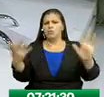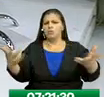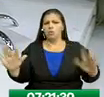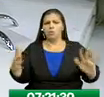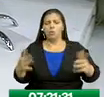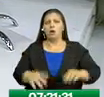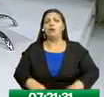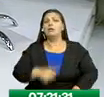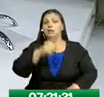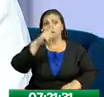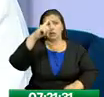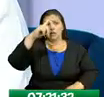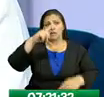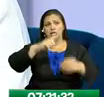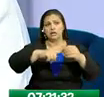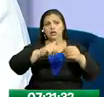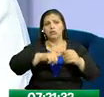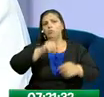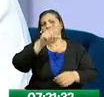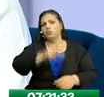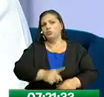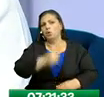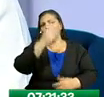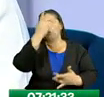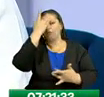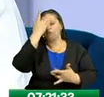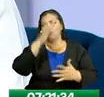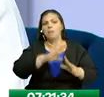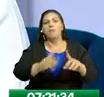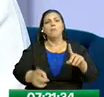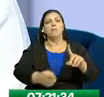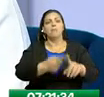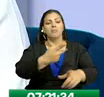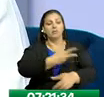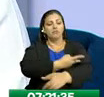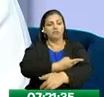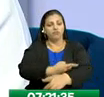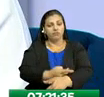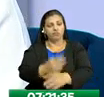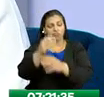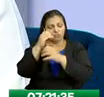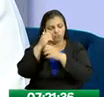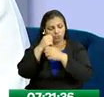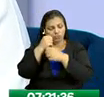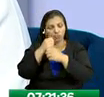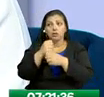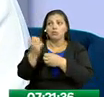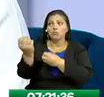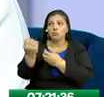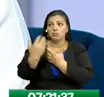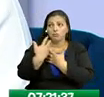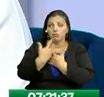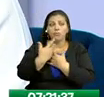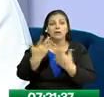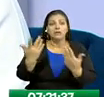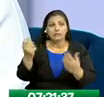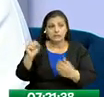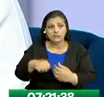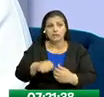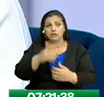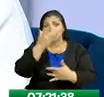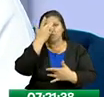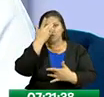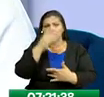no podemos alarmar. Esperemos los resultados de la CDC y estamos a la espera de también obtener nosotros la posibilidad de